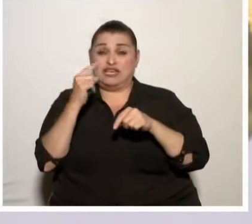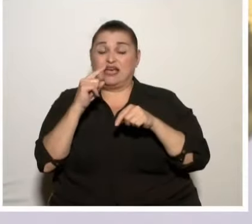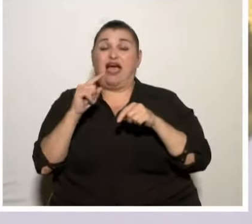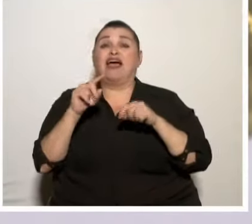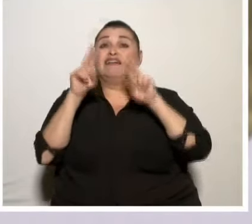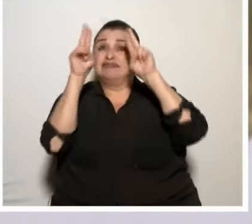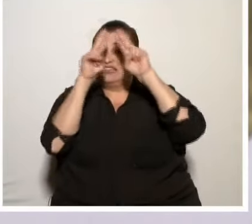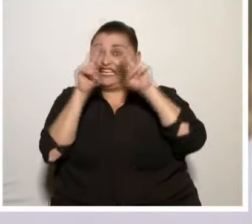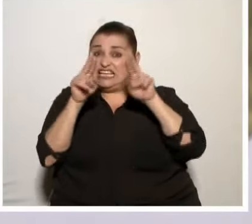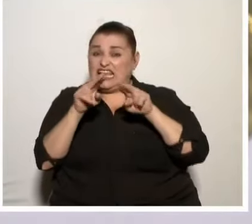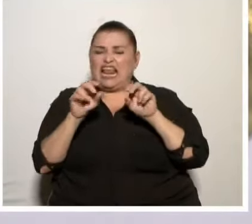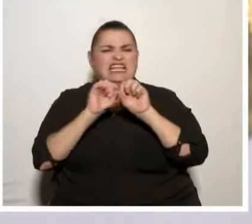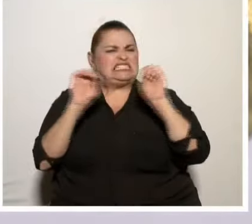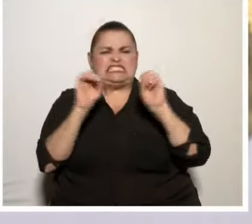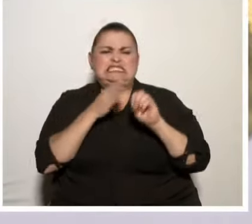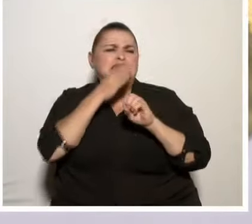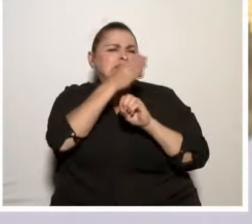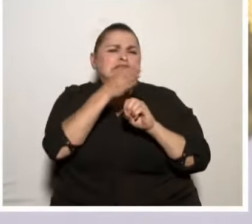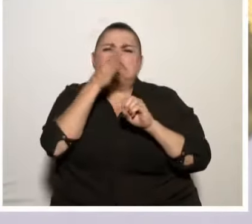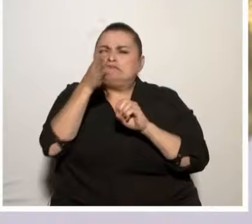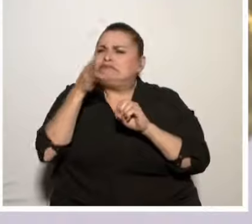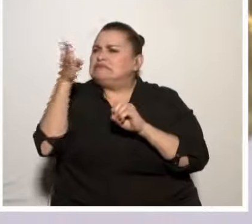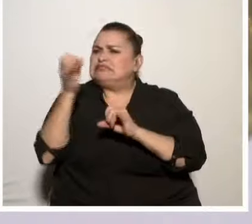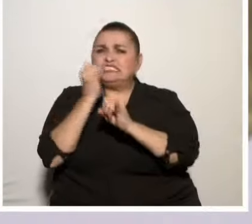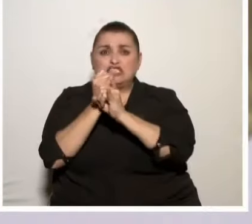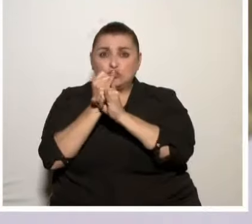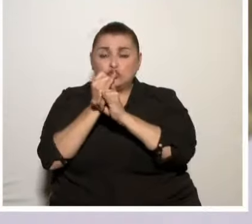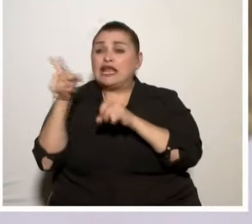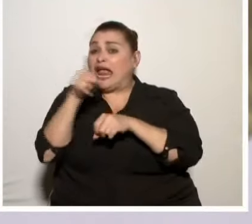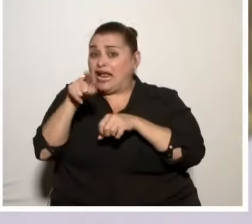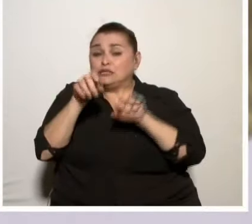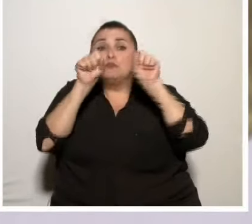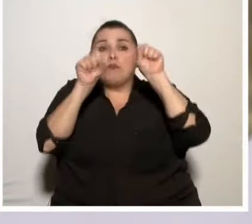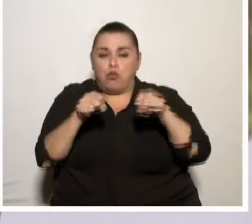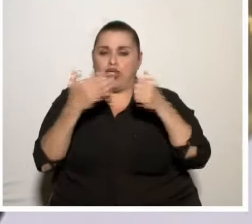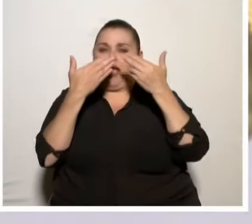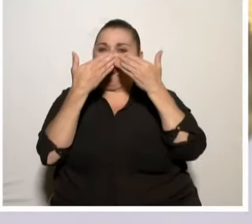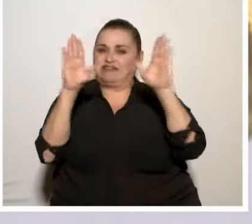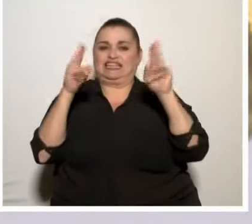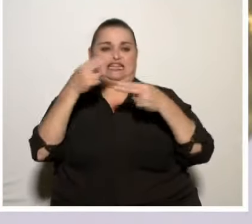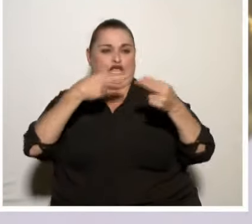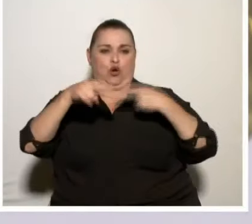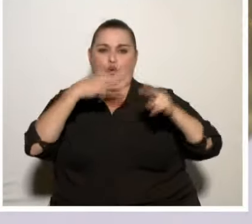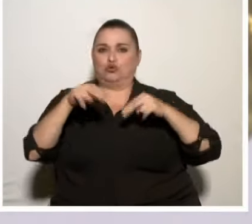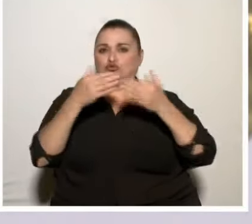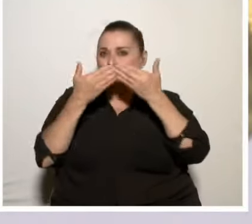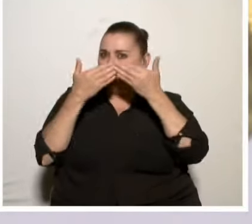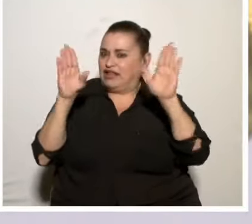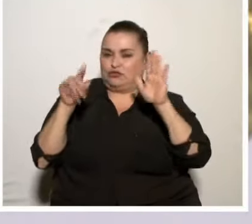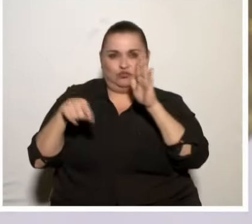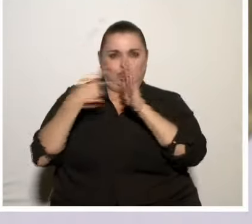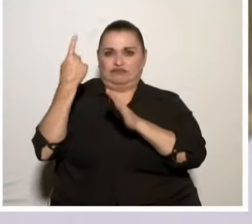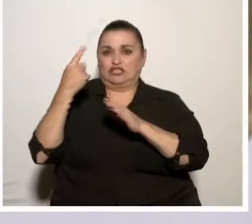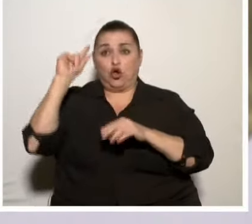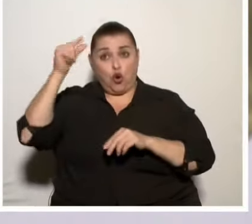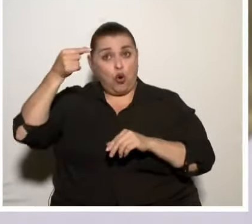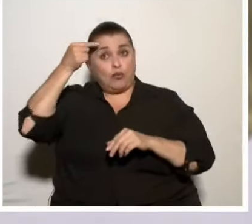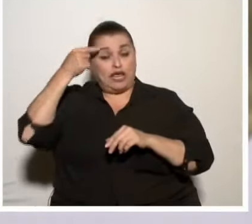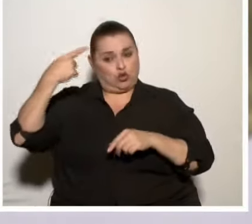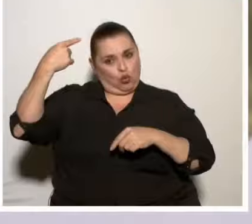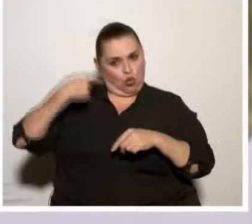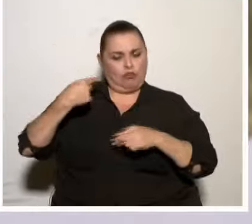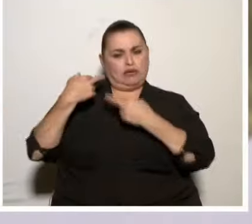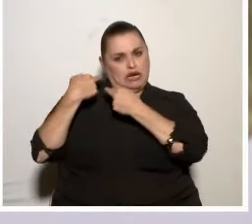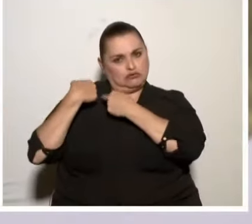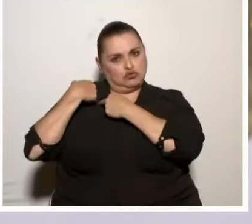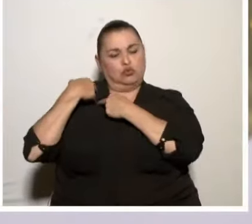ir a hacer varias visitas a instituciones, puedan inmediatamente abrir su negocio, se vean habilitadas y sea el gobierno el que tenga la obligación,